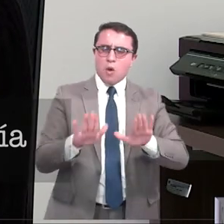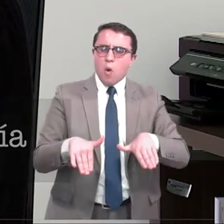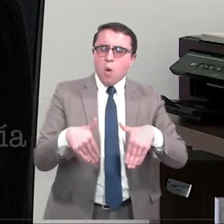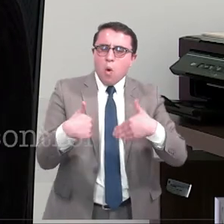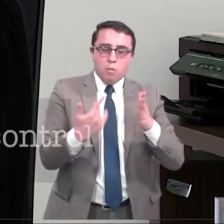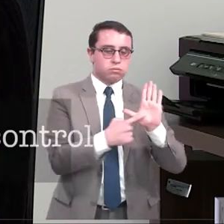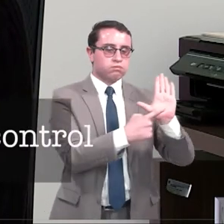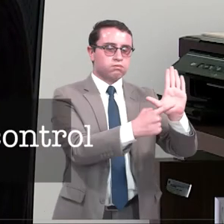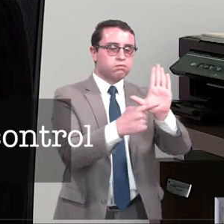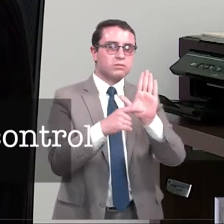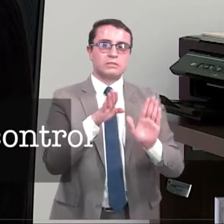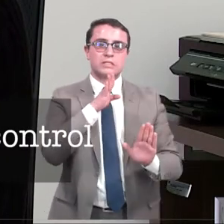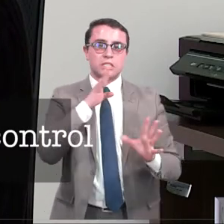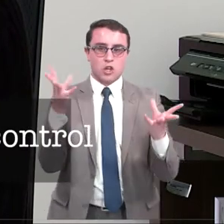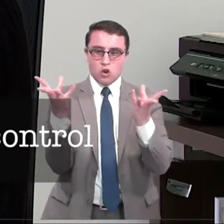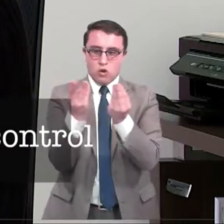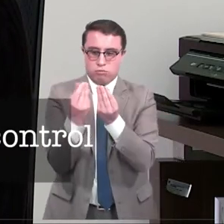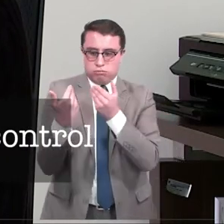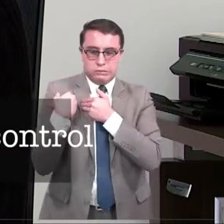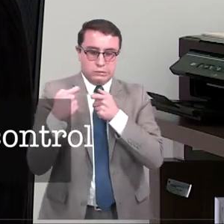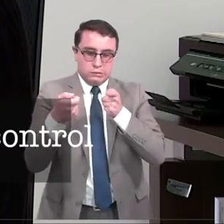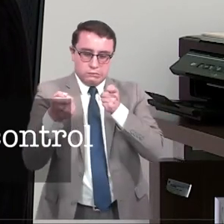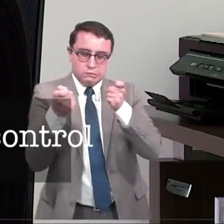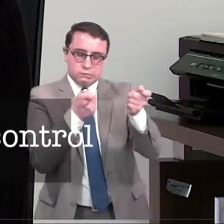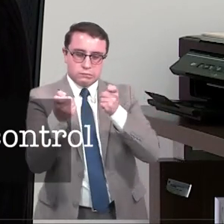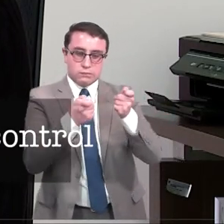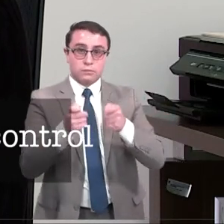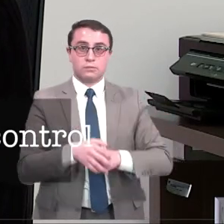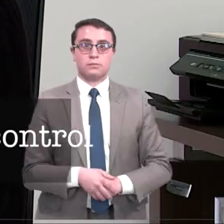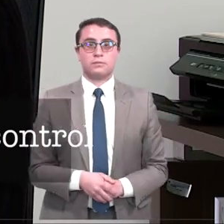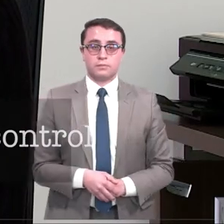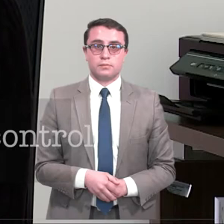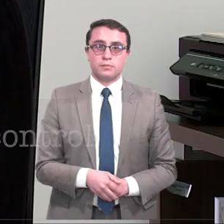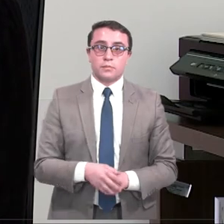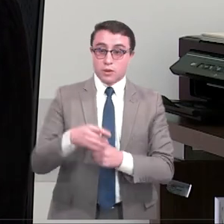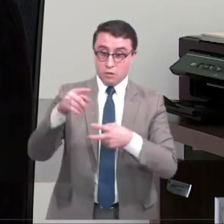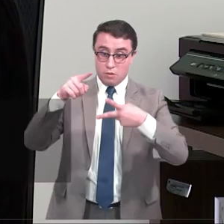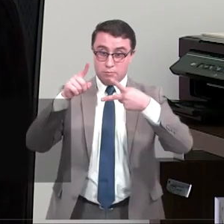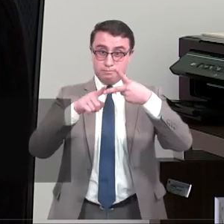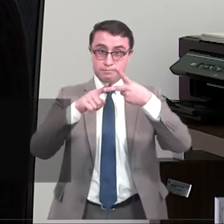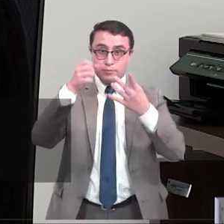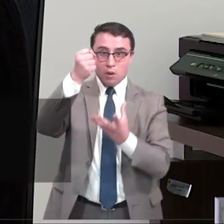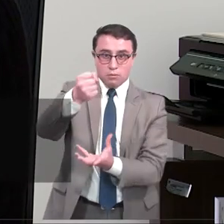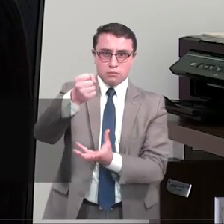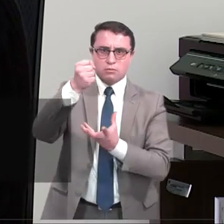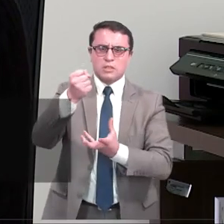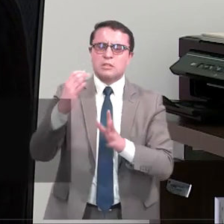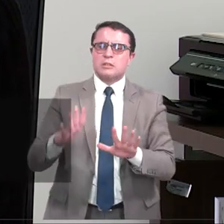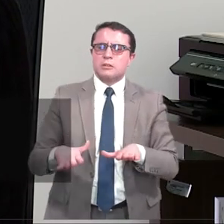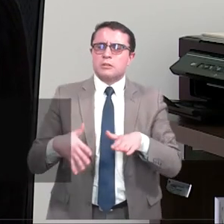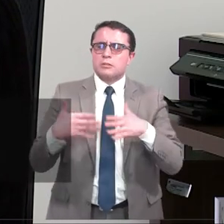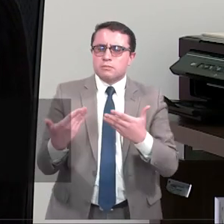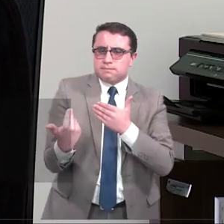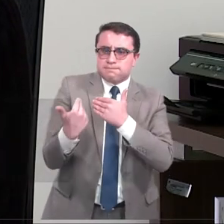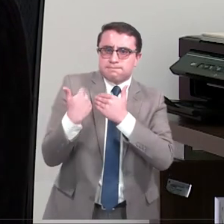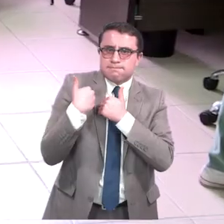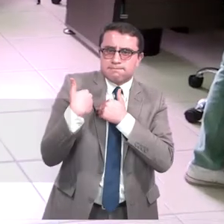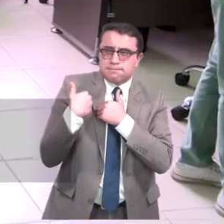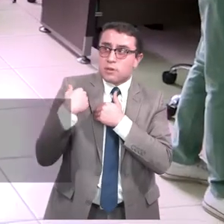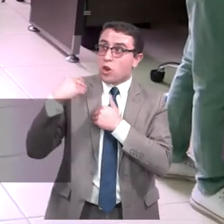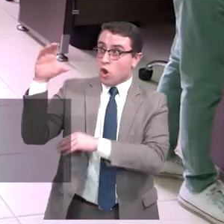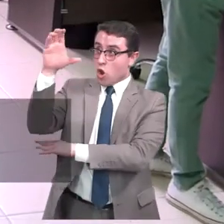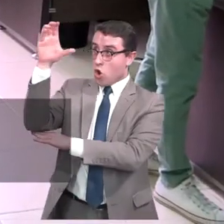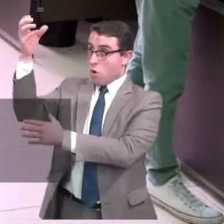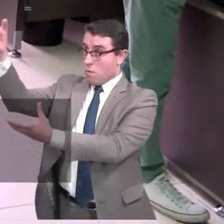la Contaduría General de la Nación y las demás entes de control. El presupuesto se encarga de ejecutar